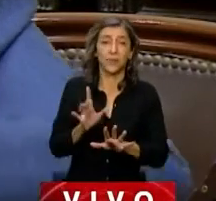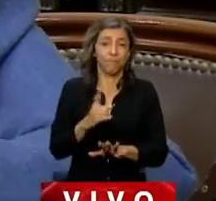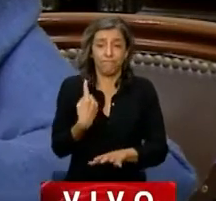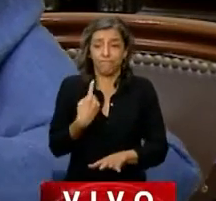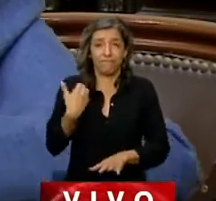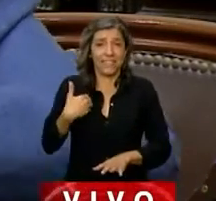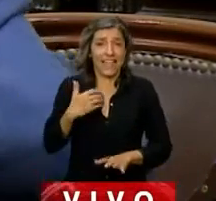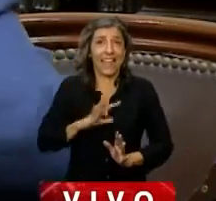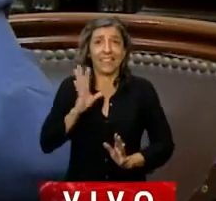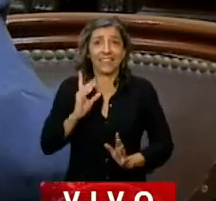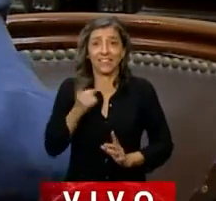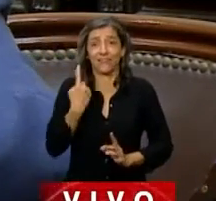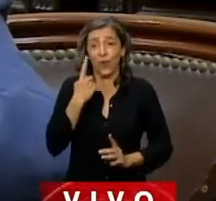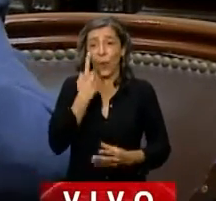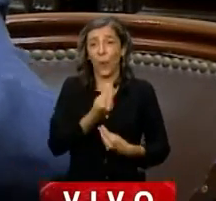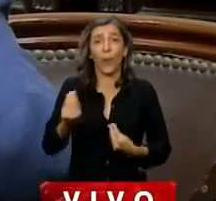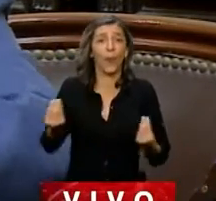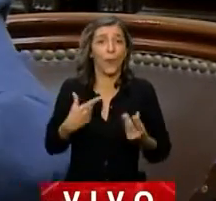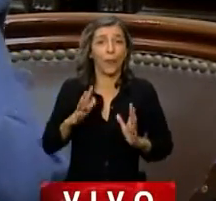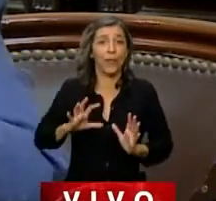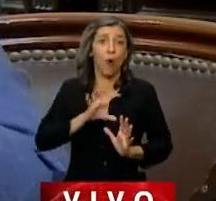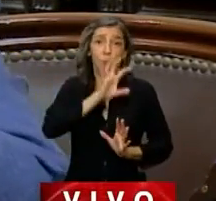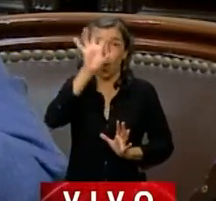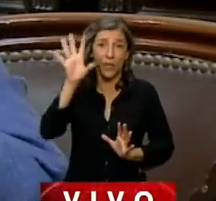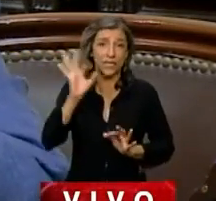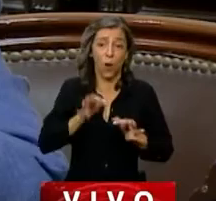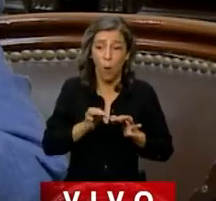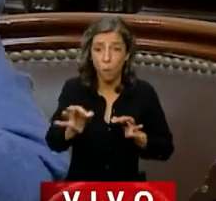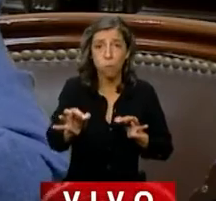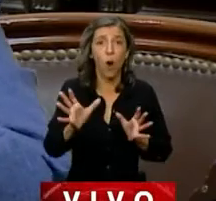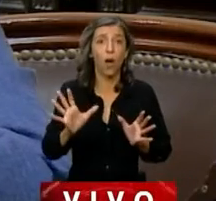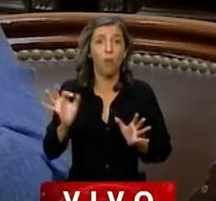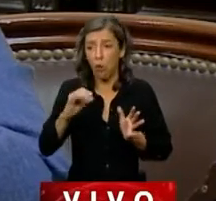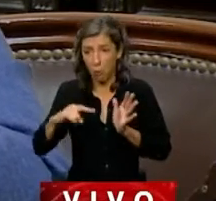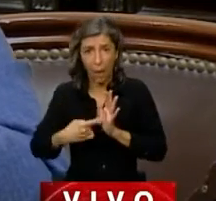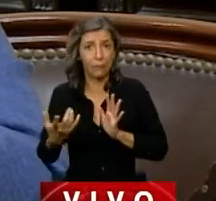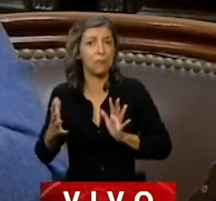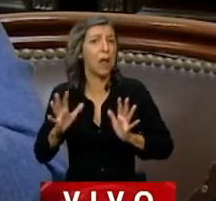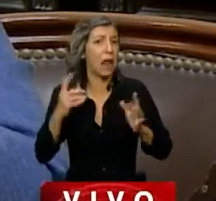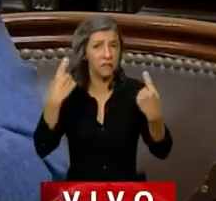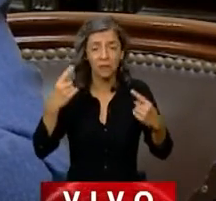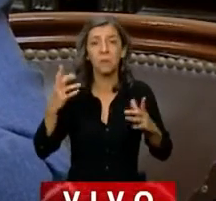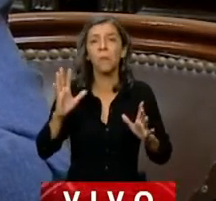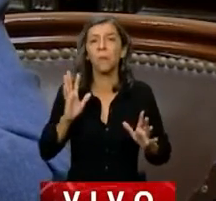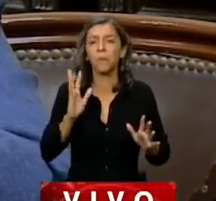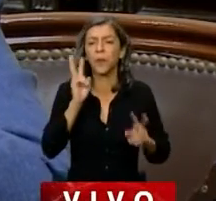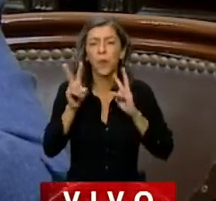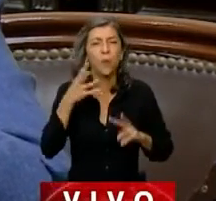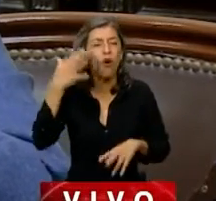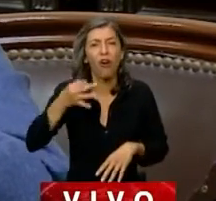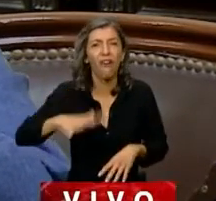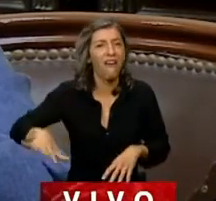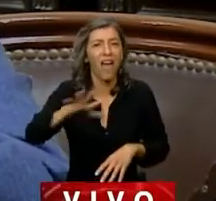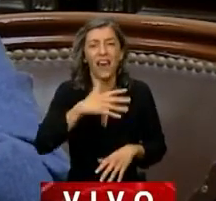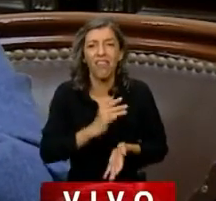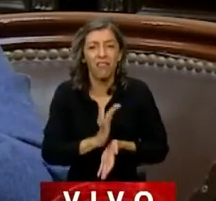vivimos en nuestras ciudades y pueblos del interior o en la capital o donde sea, Es una realidad de marcaciones y remarcaciones